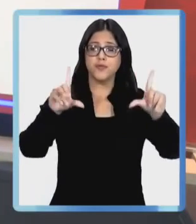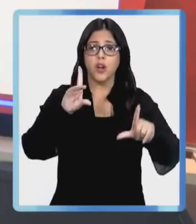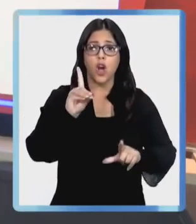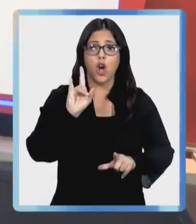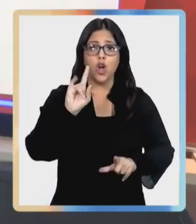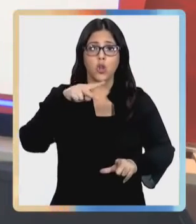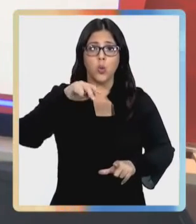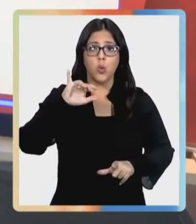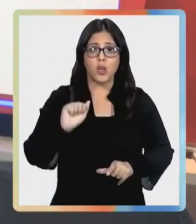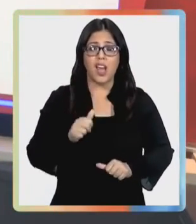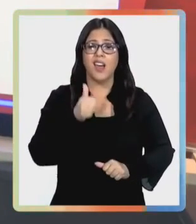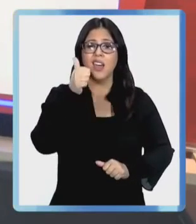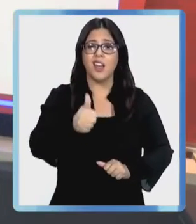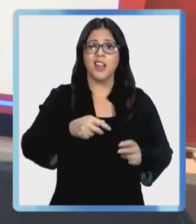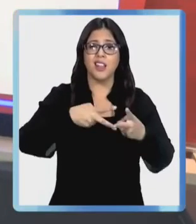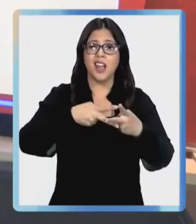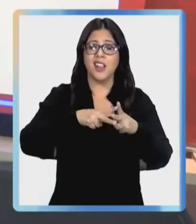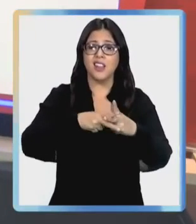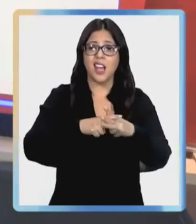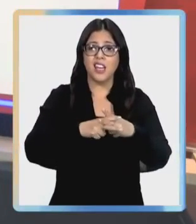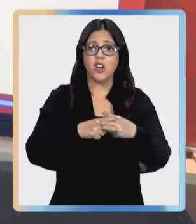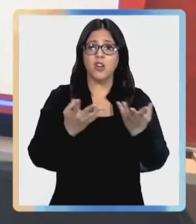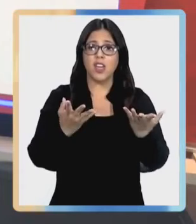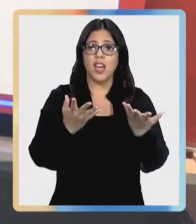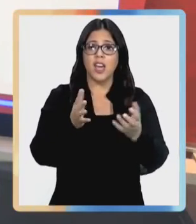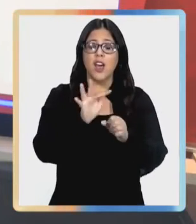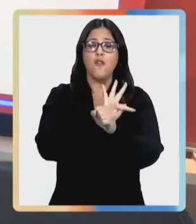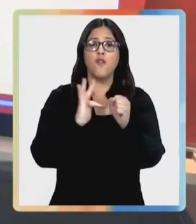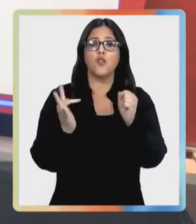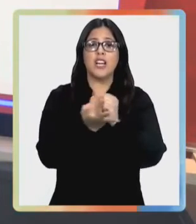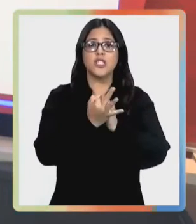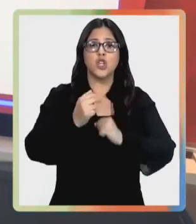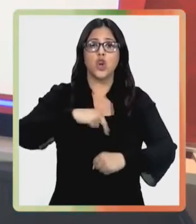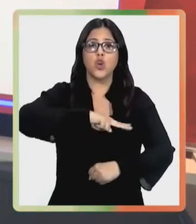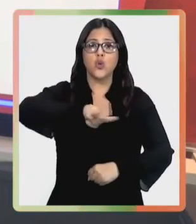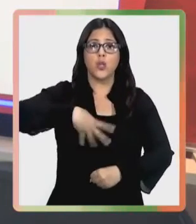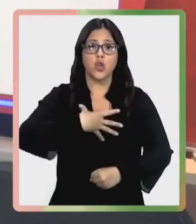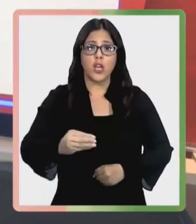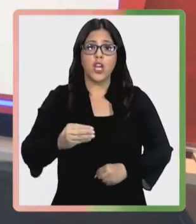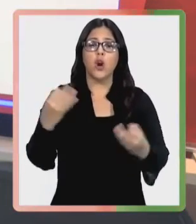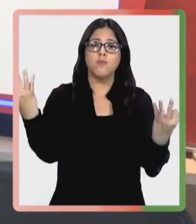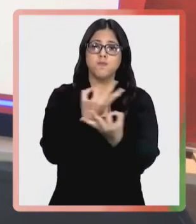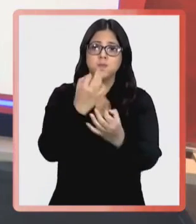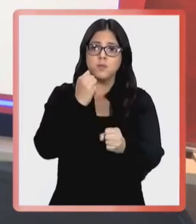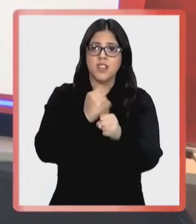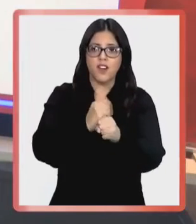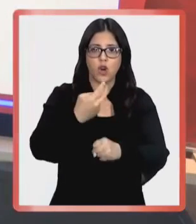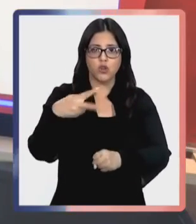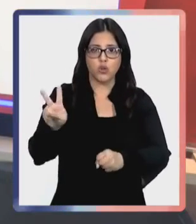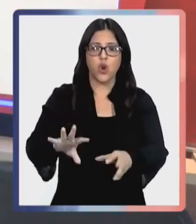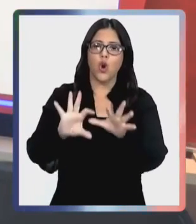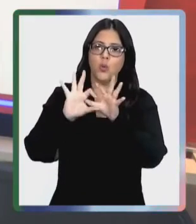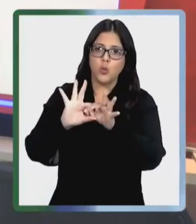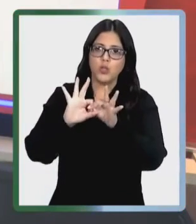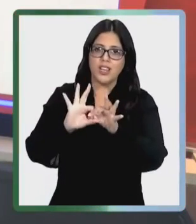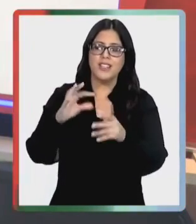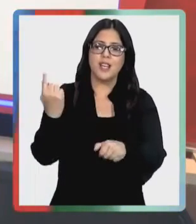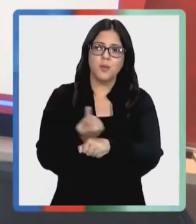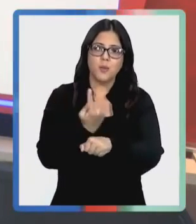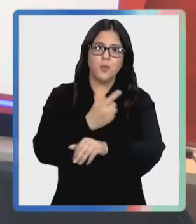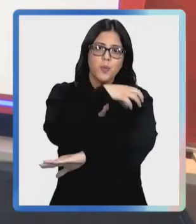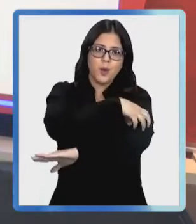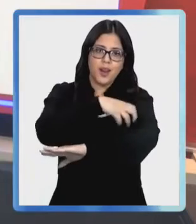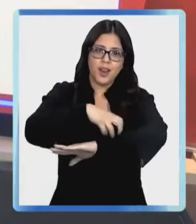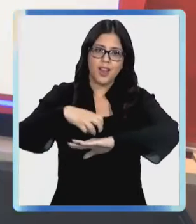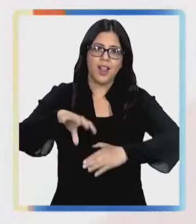Dunia Roya. Ella es gerente técnico de Fundación Nuestros Hijos, para que nos cuente sobre el trabajo que están realizando. Muchas gracias, Dunia, por conversar con